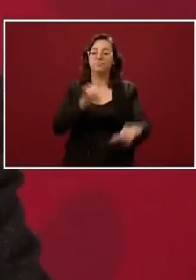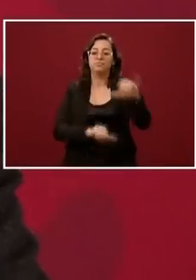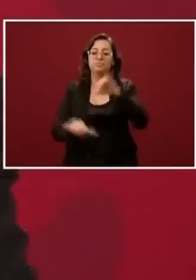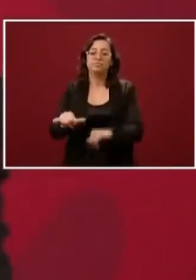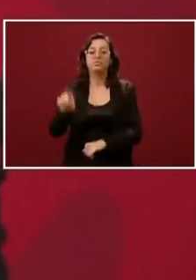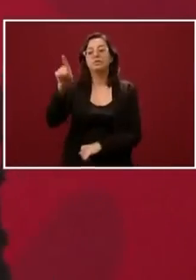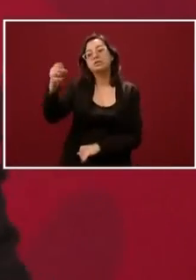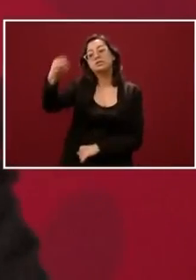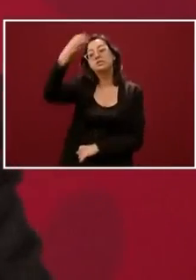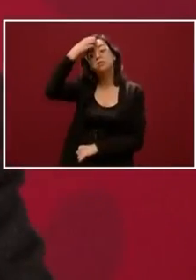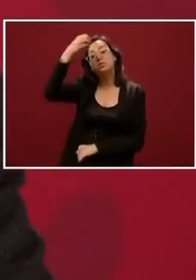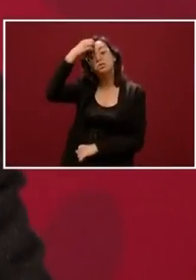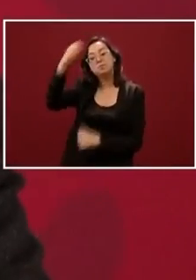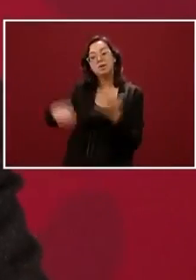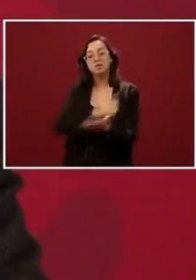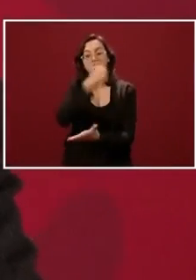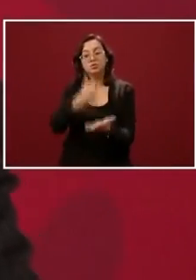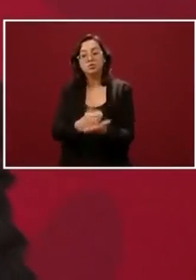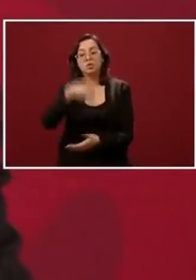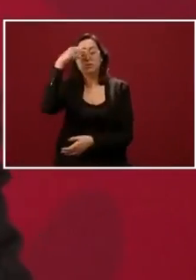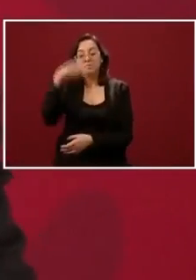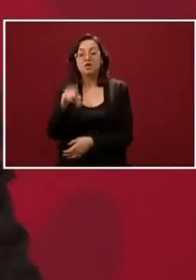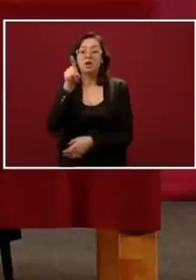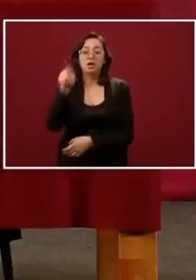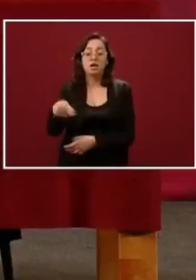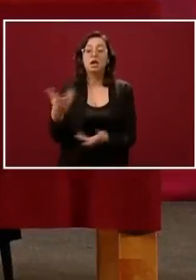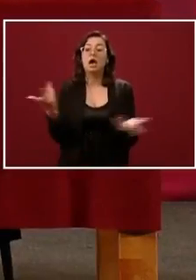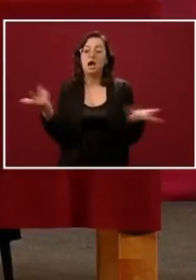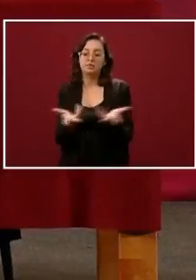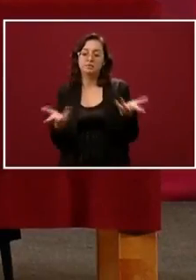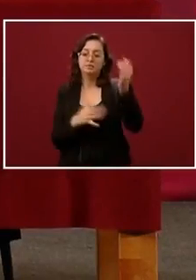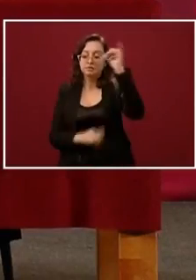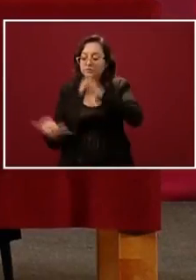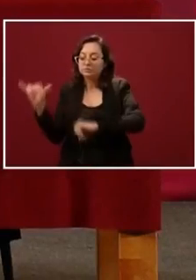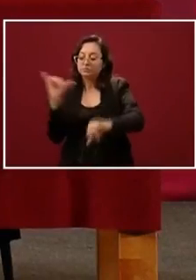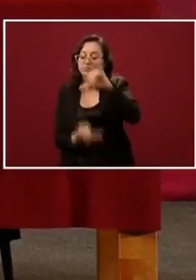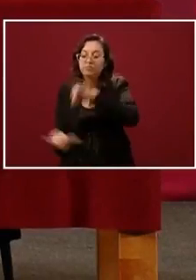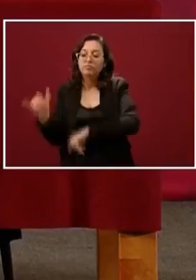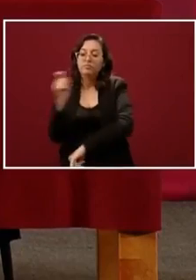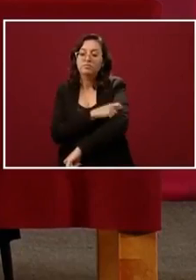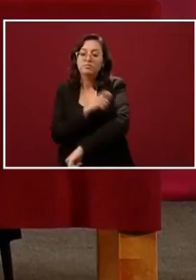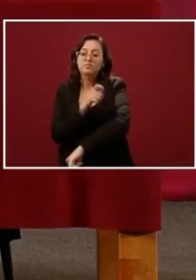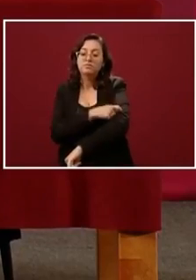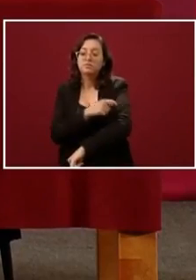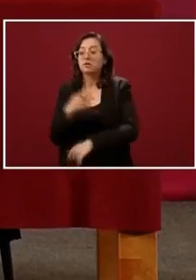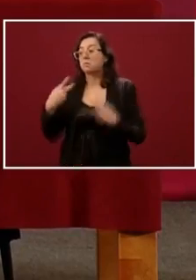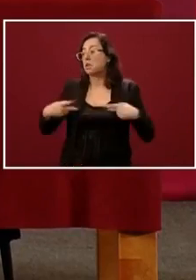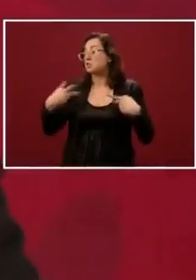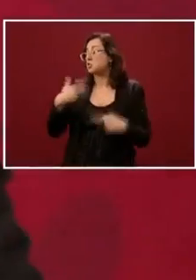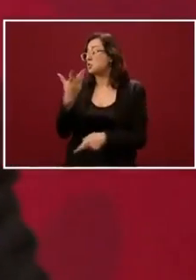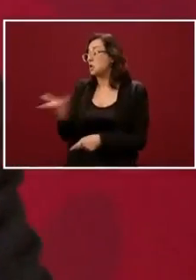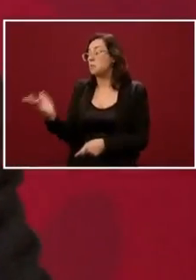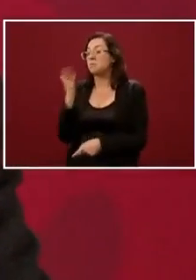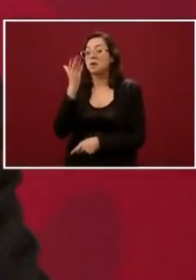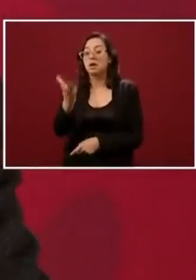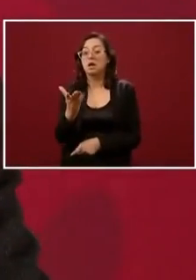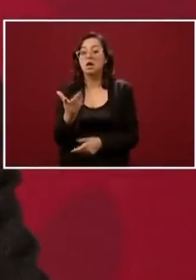de Chapultepec, aquí en la Ciudad de México, que realizaría pruebas a demanda por un costo